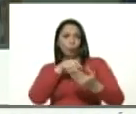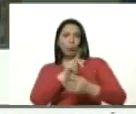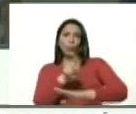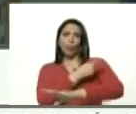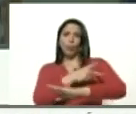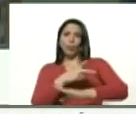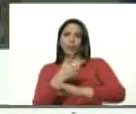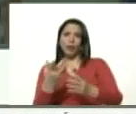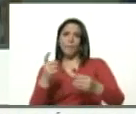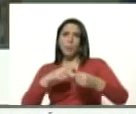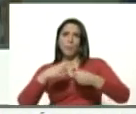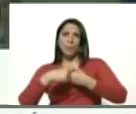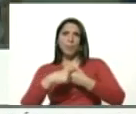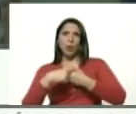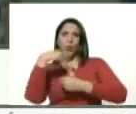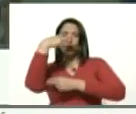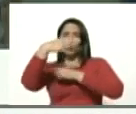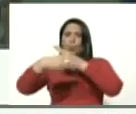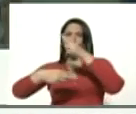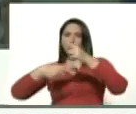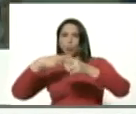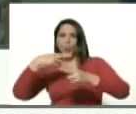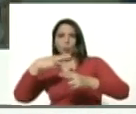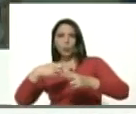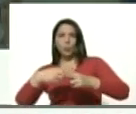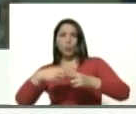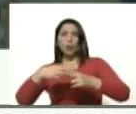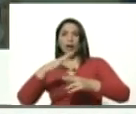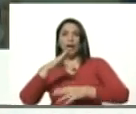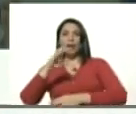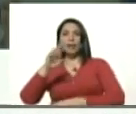incorporó en su universo, en su constelación del credo,